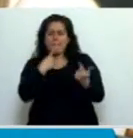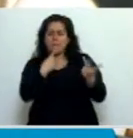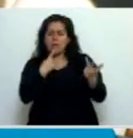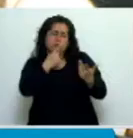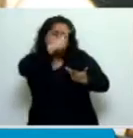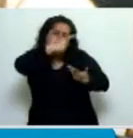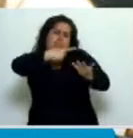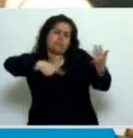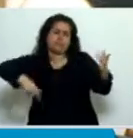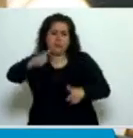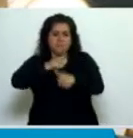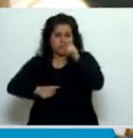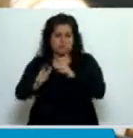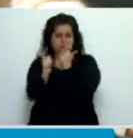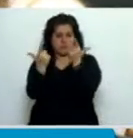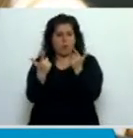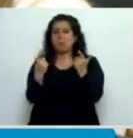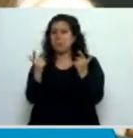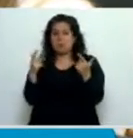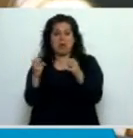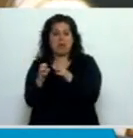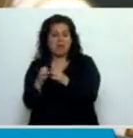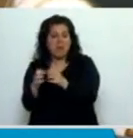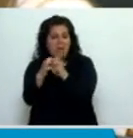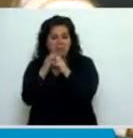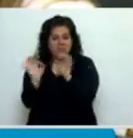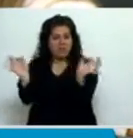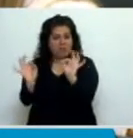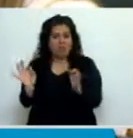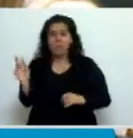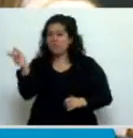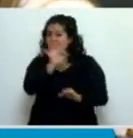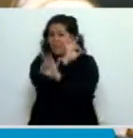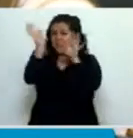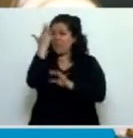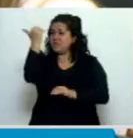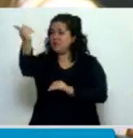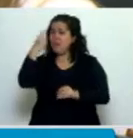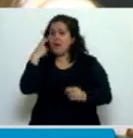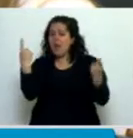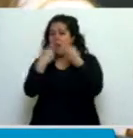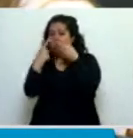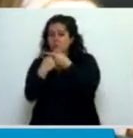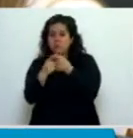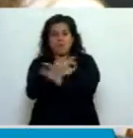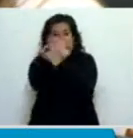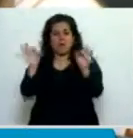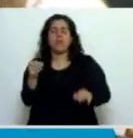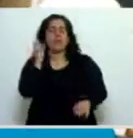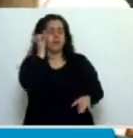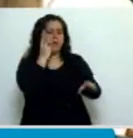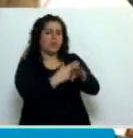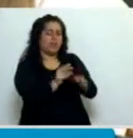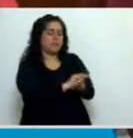tienen respuesta, porque no tienen debate, porque no estábamos convocados a discutir las cuestiones de fondo. No estamos Diputada, por